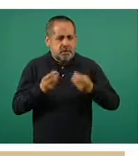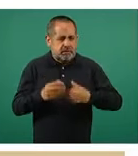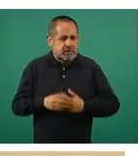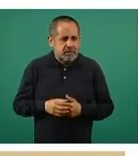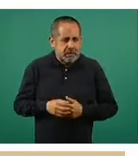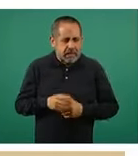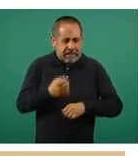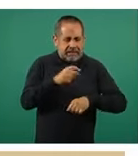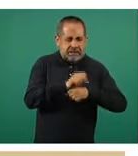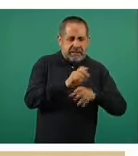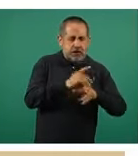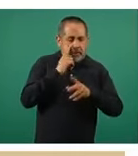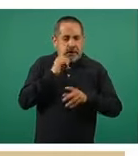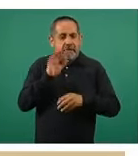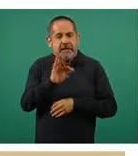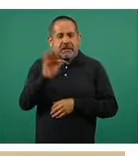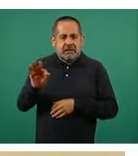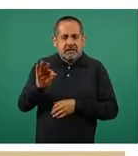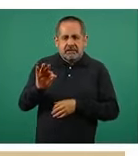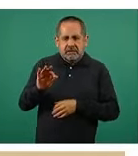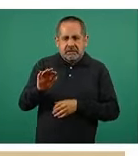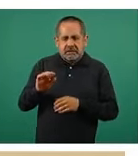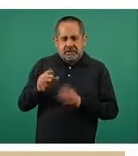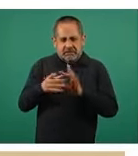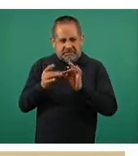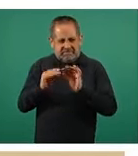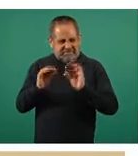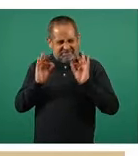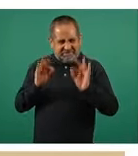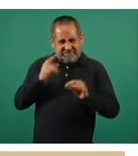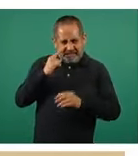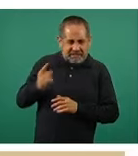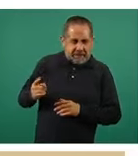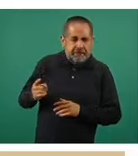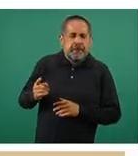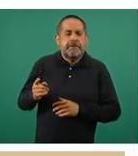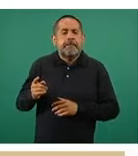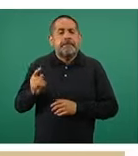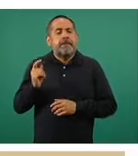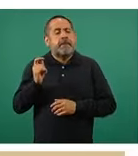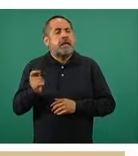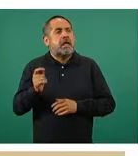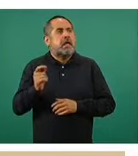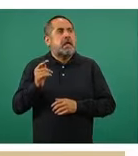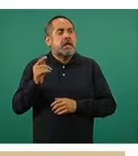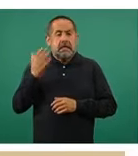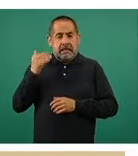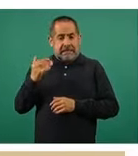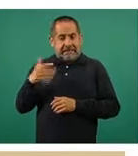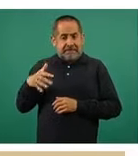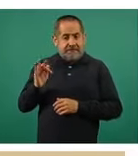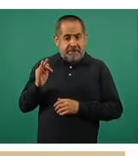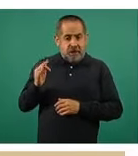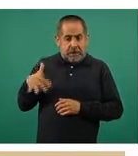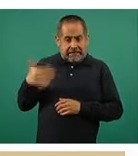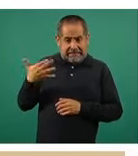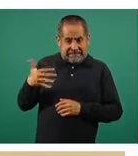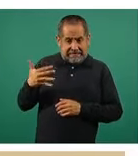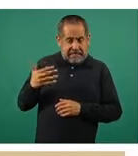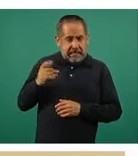semanas epidemiológicas, pero sí de fechas, porque esto no es un informe realmente para epidemiólogos, hasta el corte del 15 de febrero,